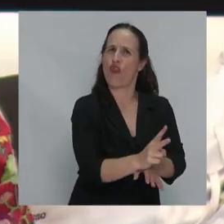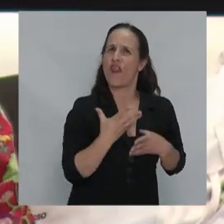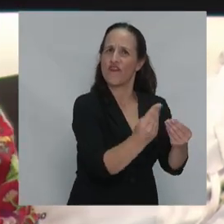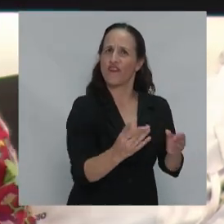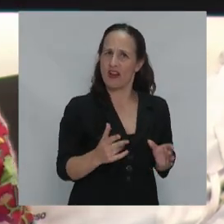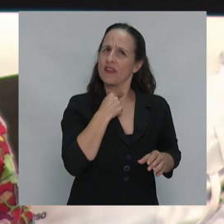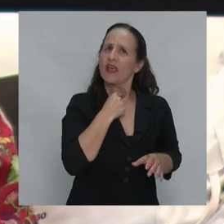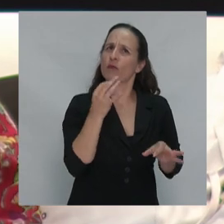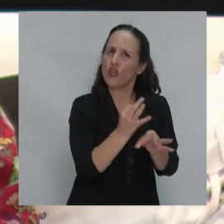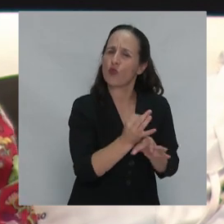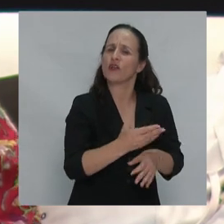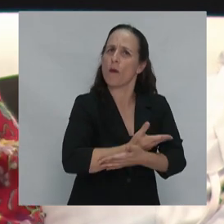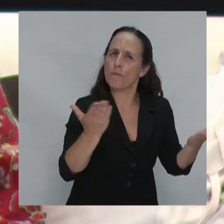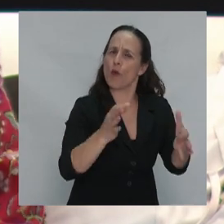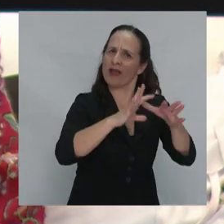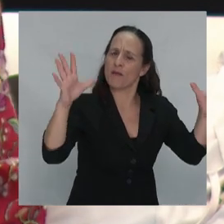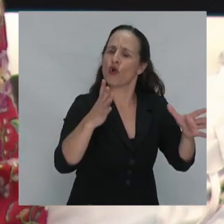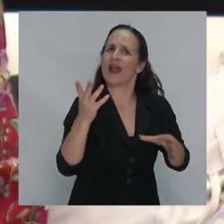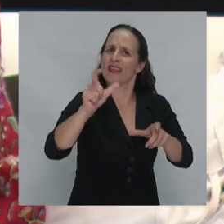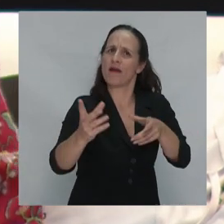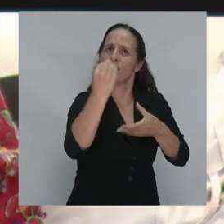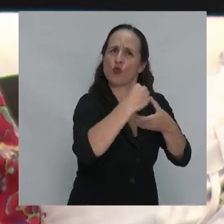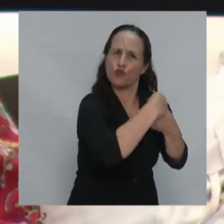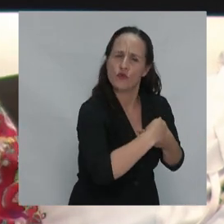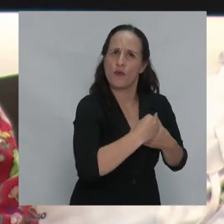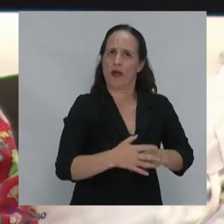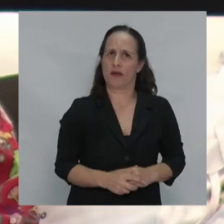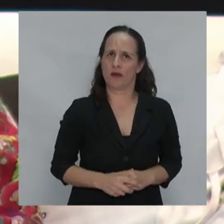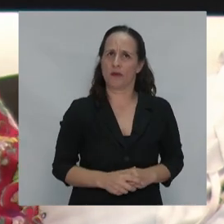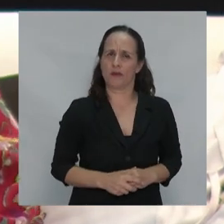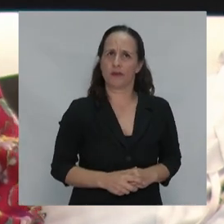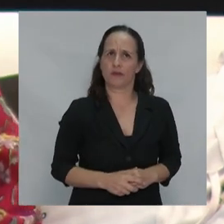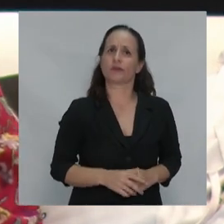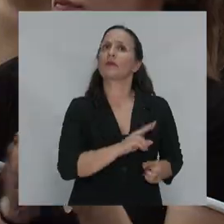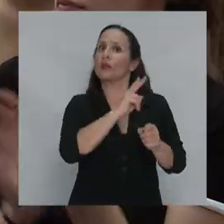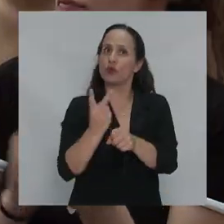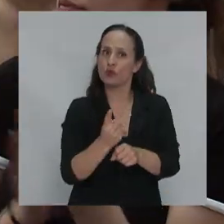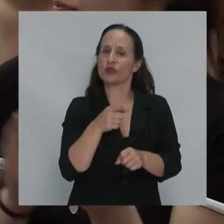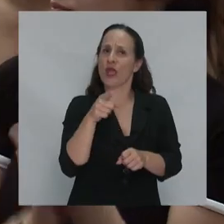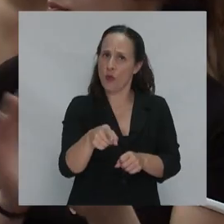Queremos una educación pública, democrática e inclusiva. Y una segunda tarea,